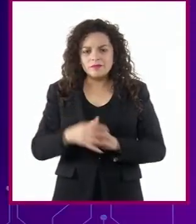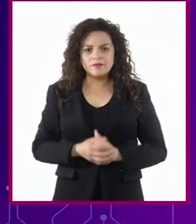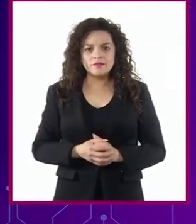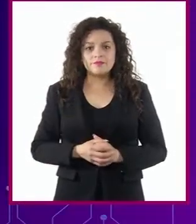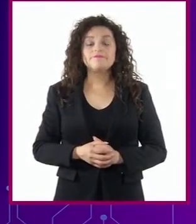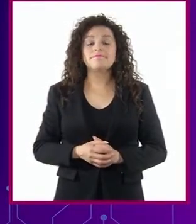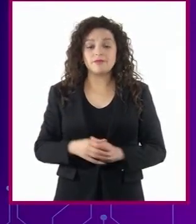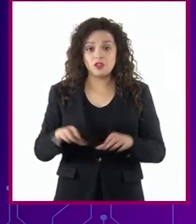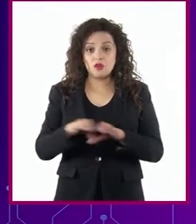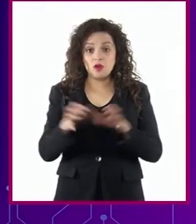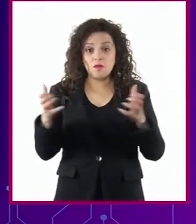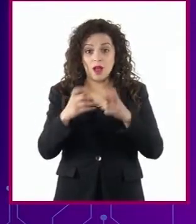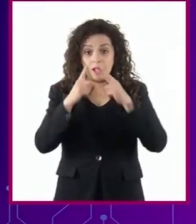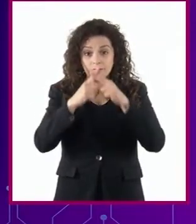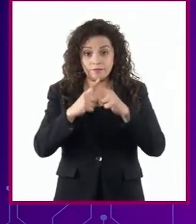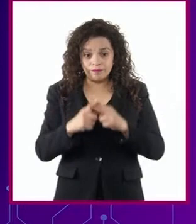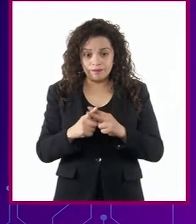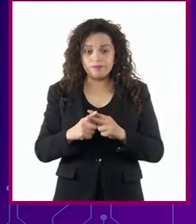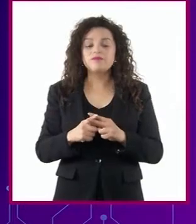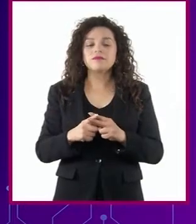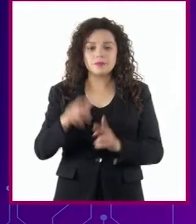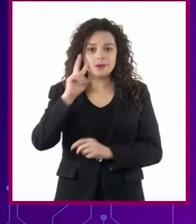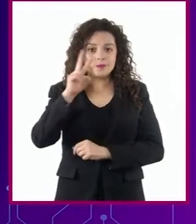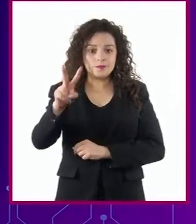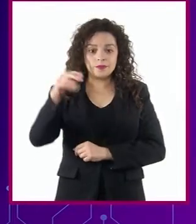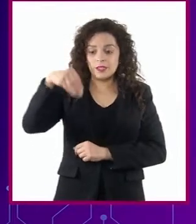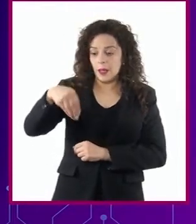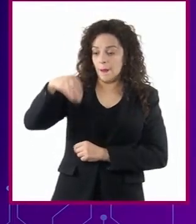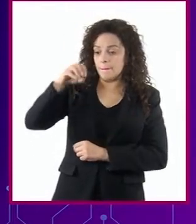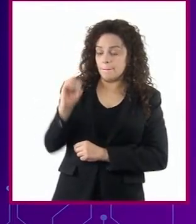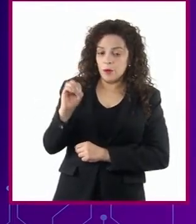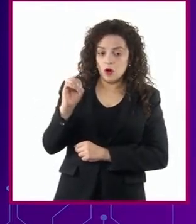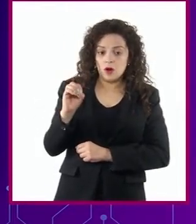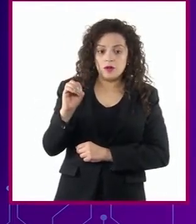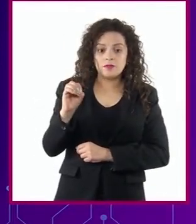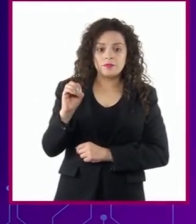se calcula con la fórmula moda igual a